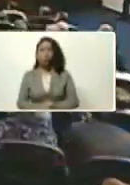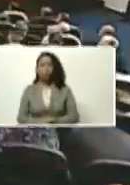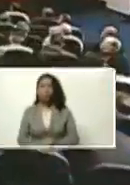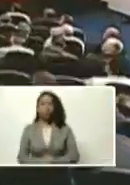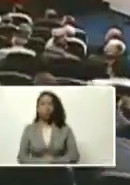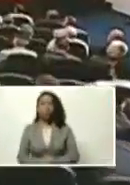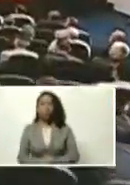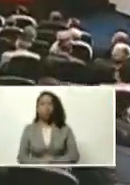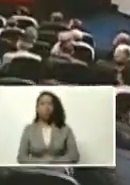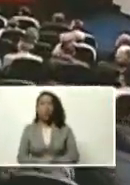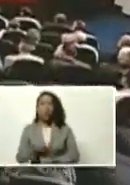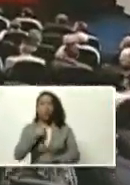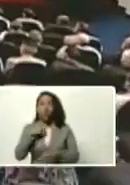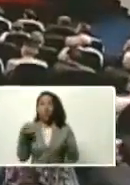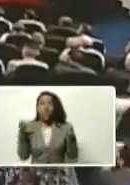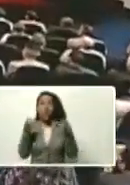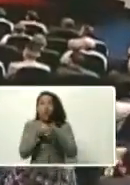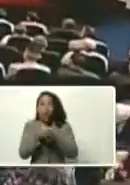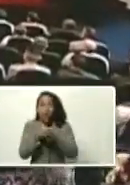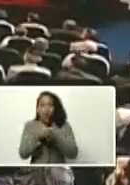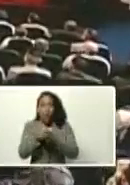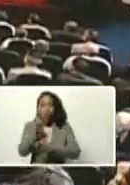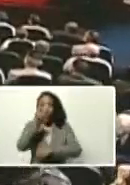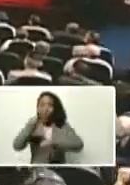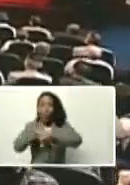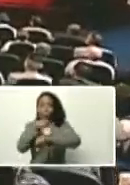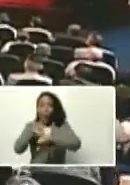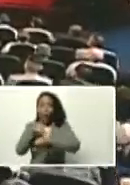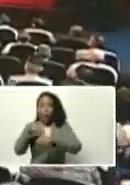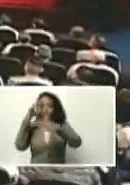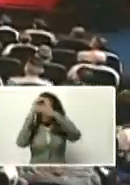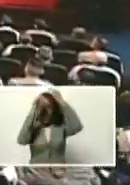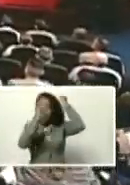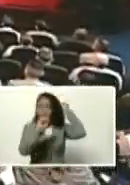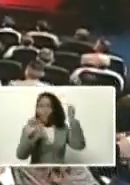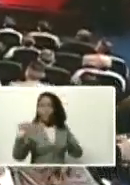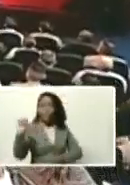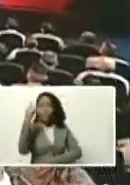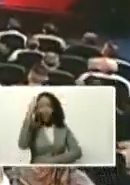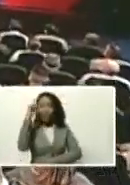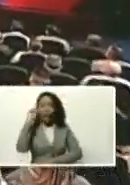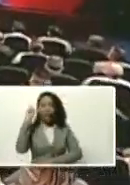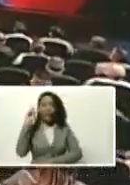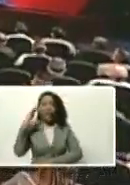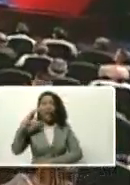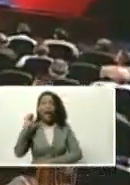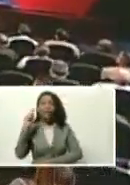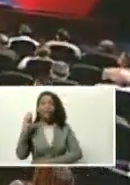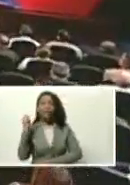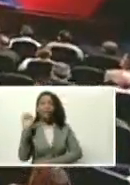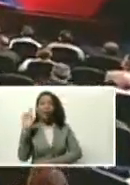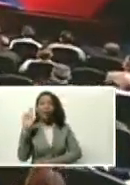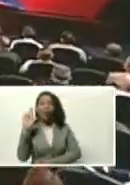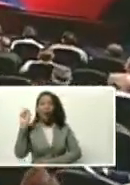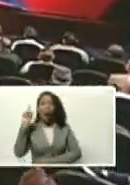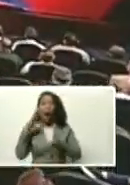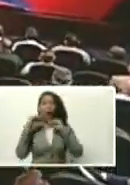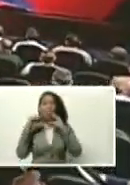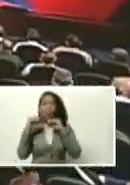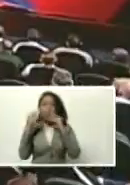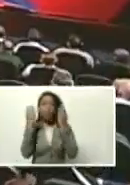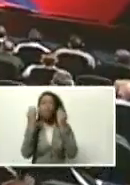Estuve reunido hace 2 horas con el canciller y viceprimer ministro del Estado de Qatar, hablando muchos